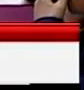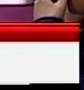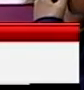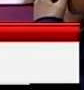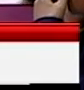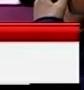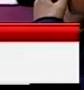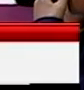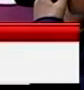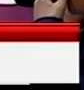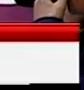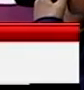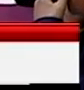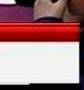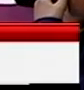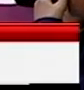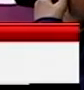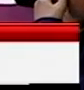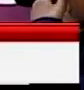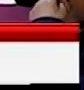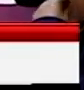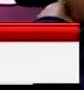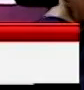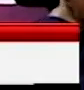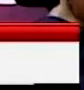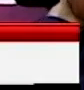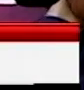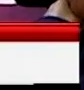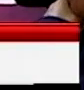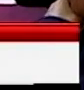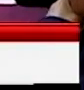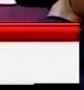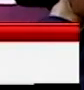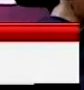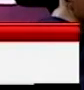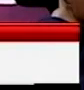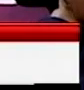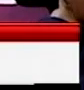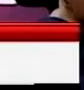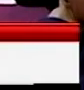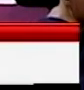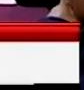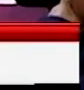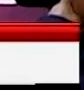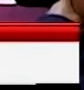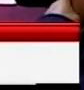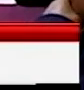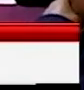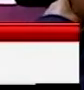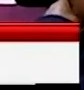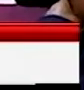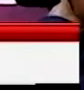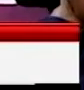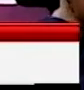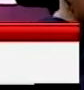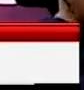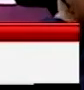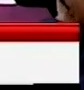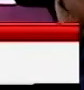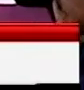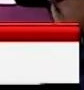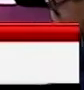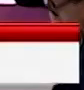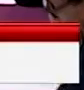poco lo que decía Onganía en Argentina: señores, yo no he sido demócrata, he sido dictador, pero gracias a mí tienen ustedes una democracia, porque esa